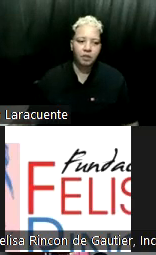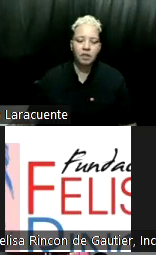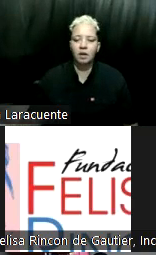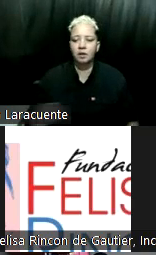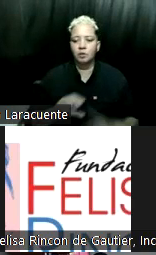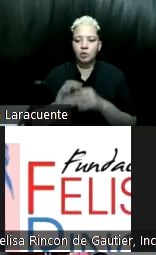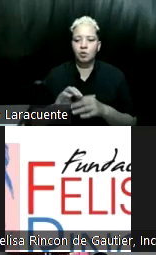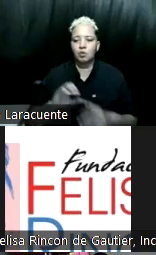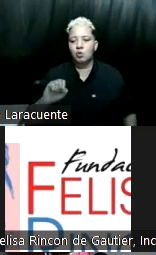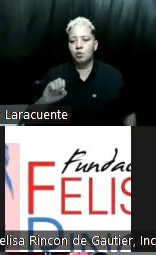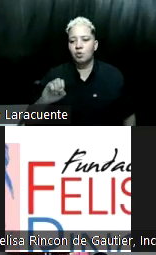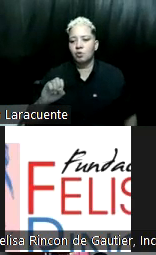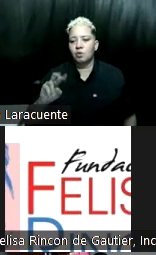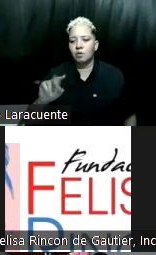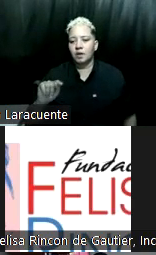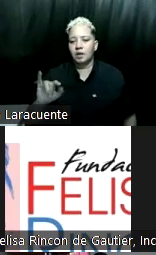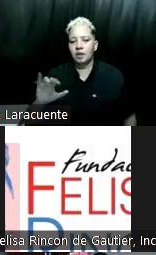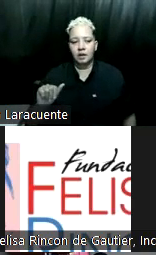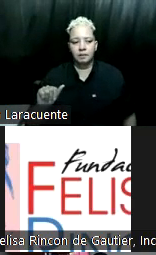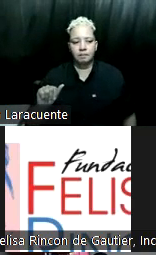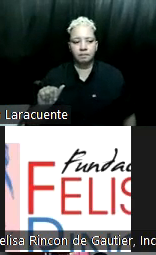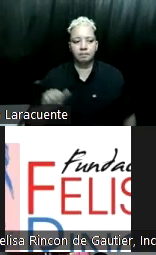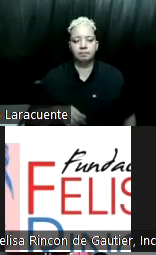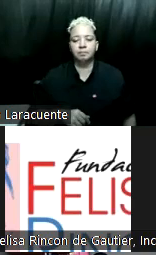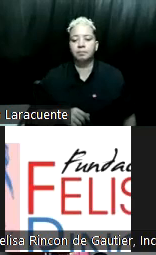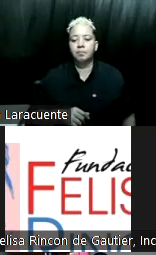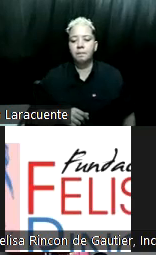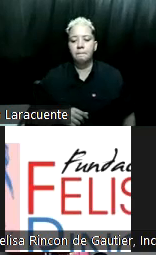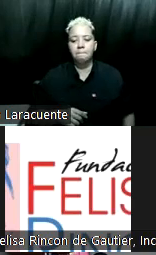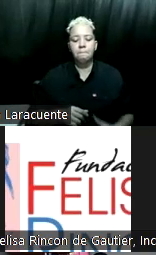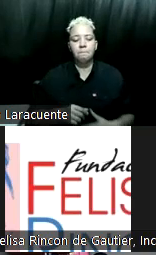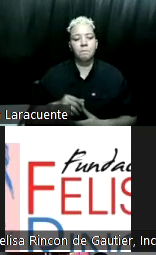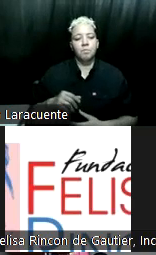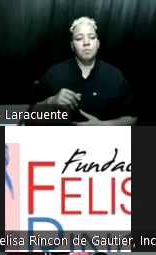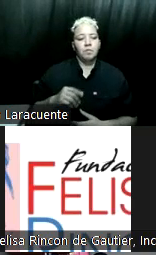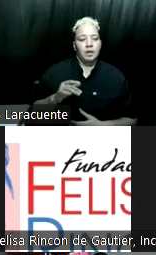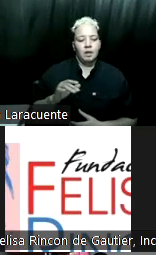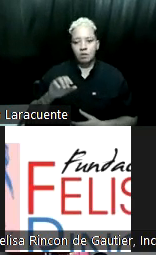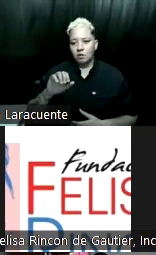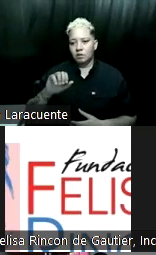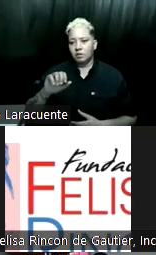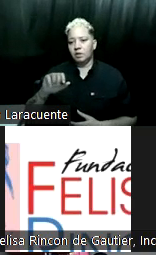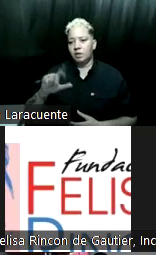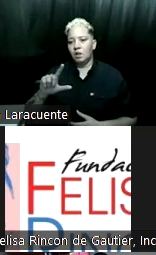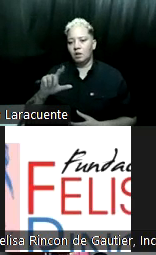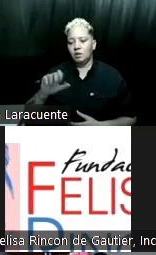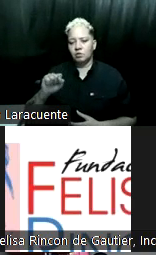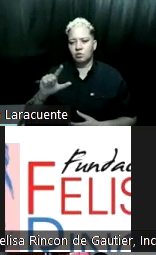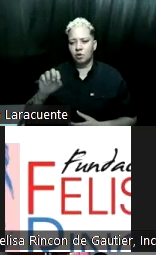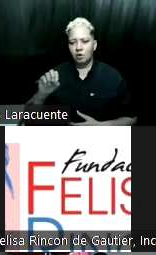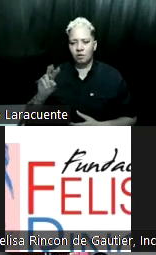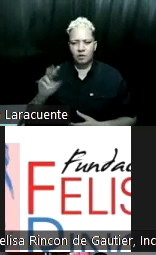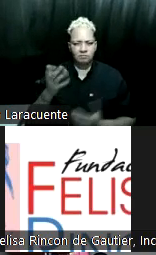mejor conocido como el Jerry West europeo, y casualmente ayer, me parece que fue